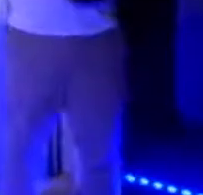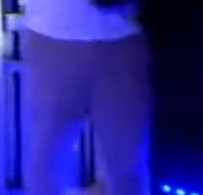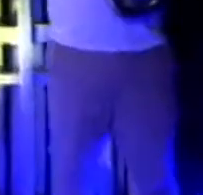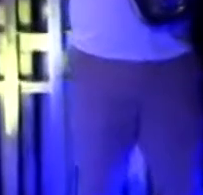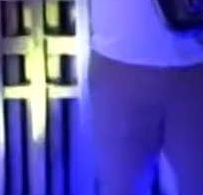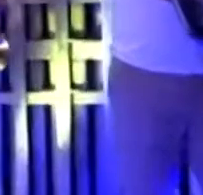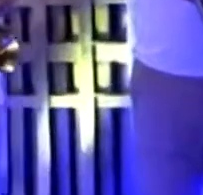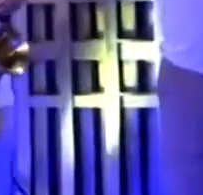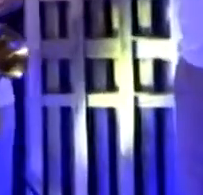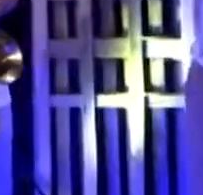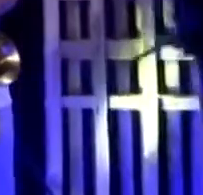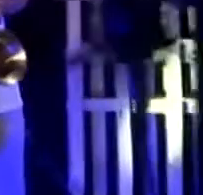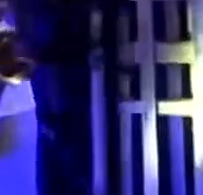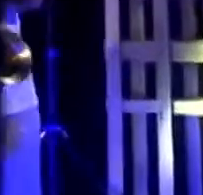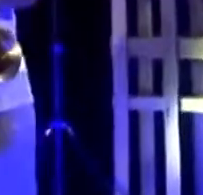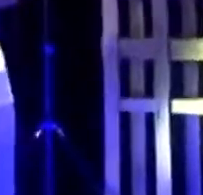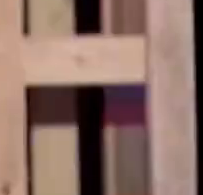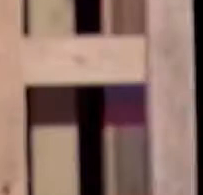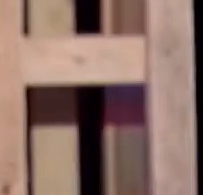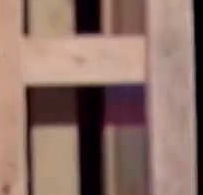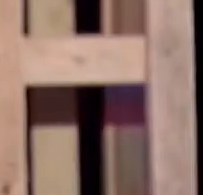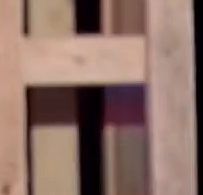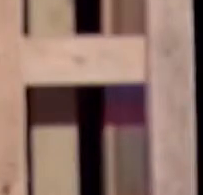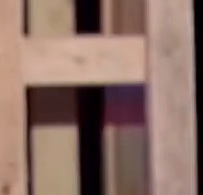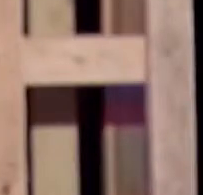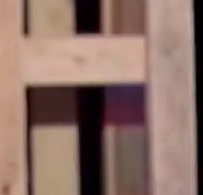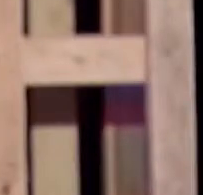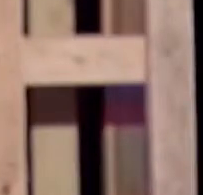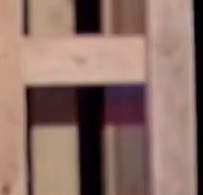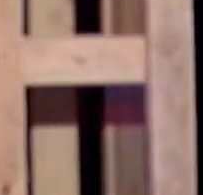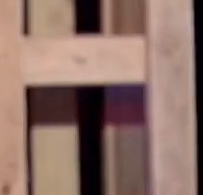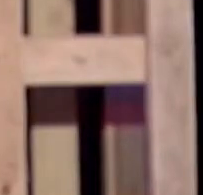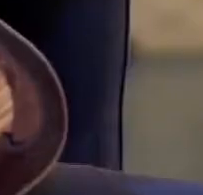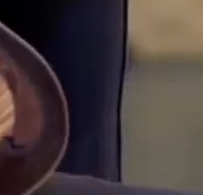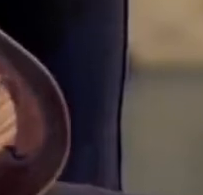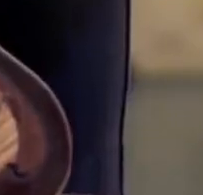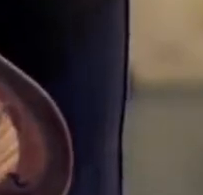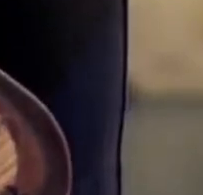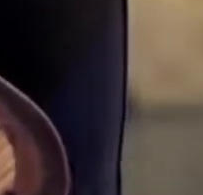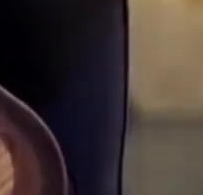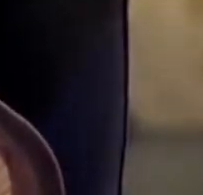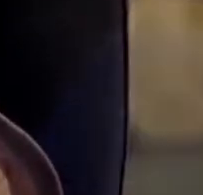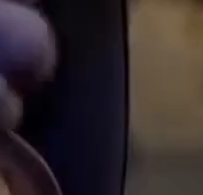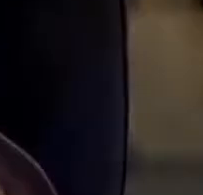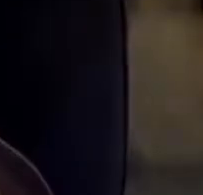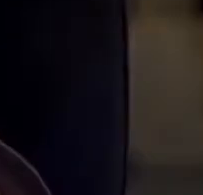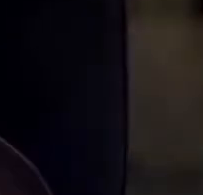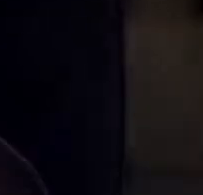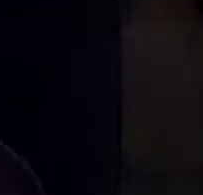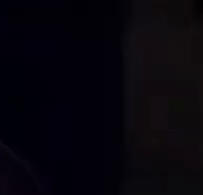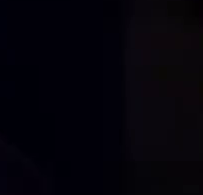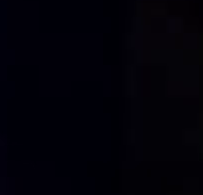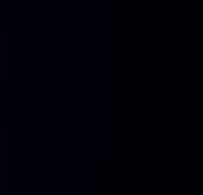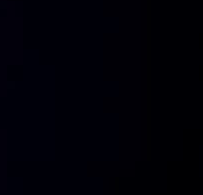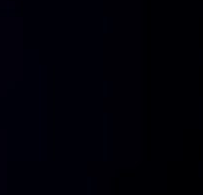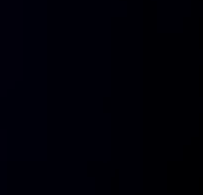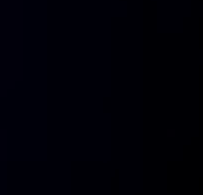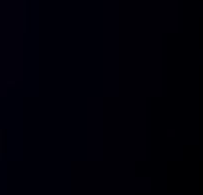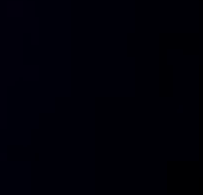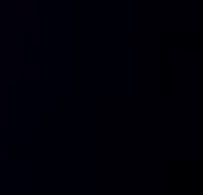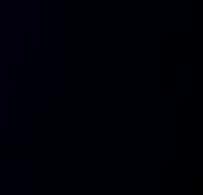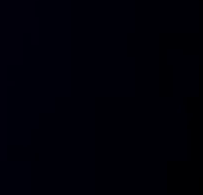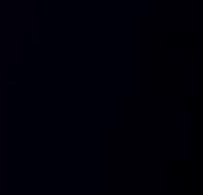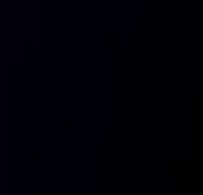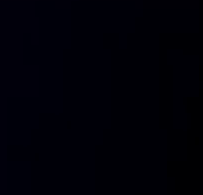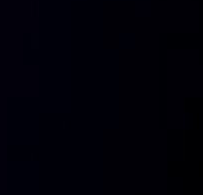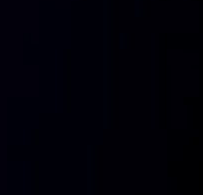arreglos musicales propios? En ningún momento lo pensamos para que fuera, digamos, una banda importante en Costa Rica. Solo queríamos